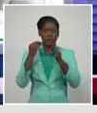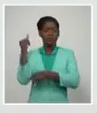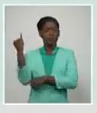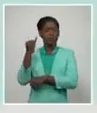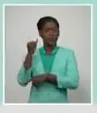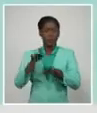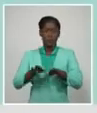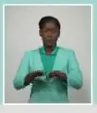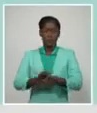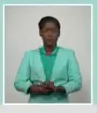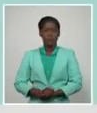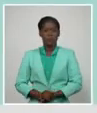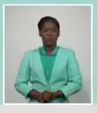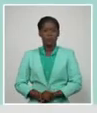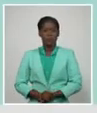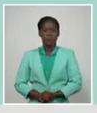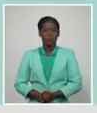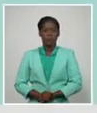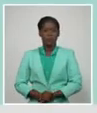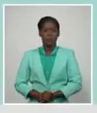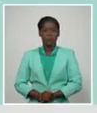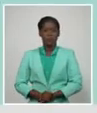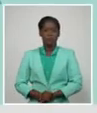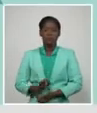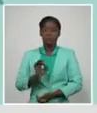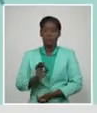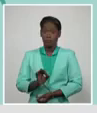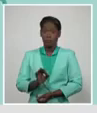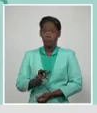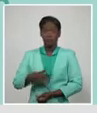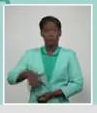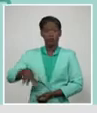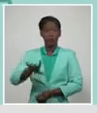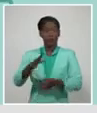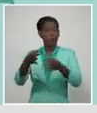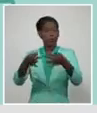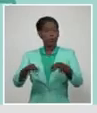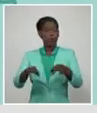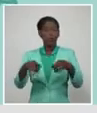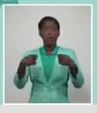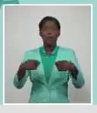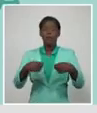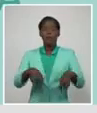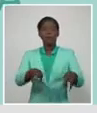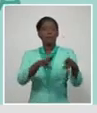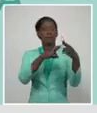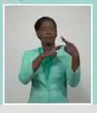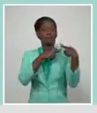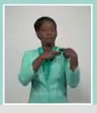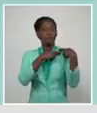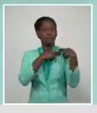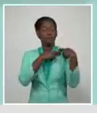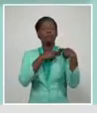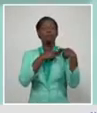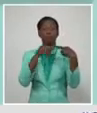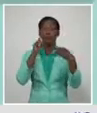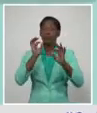pausa. La nueva normalidad implica convivir con el riesgo de contraer la